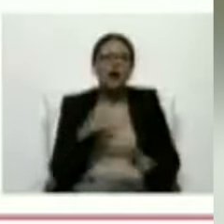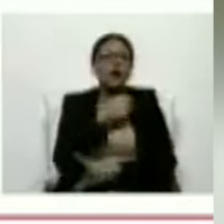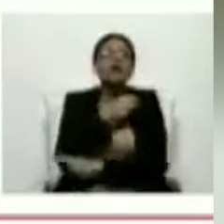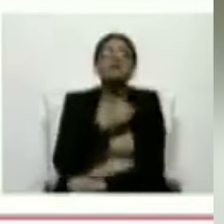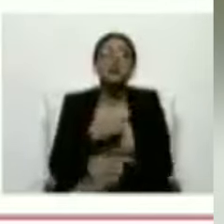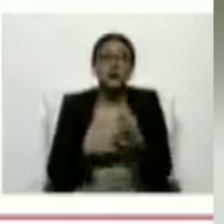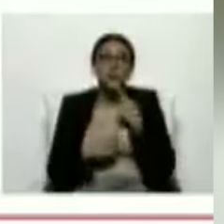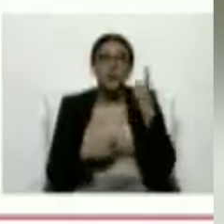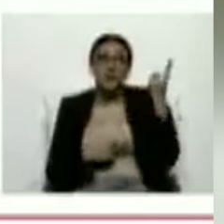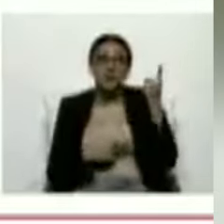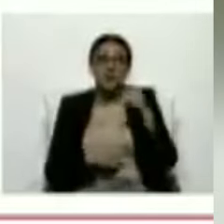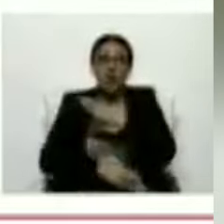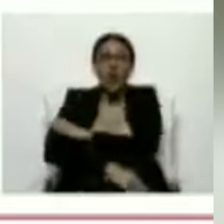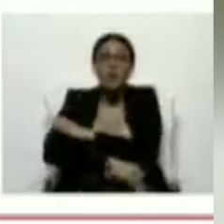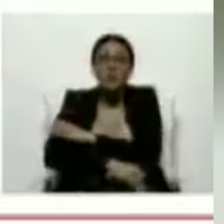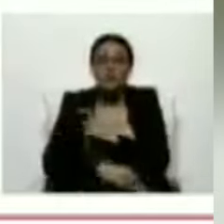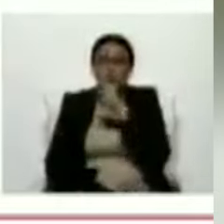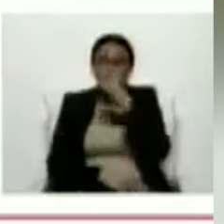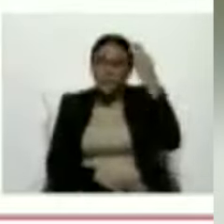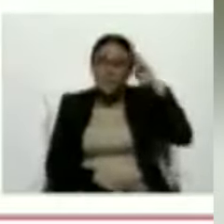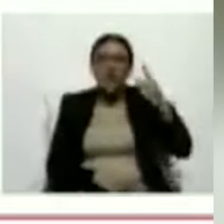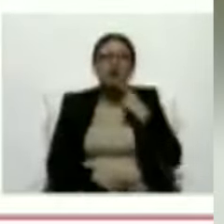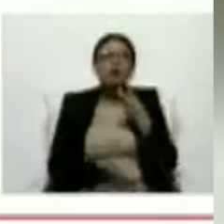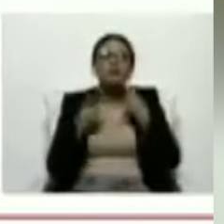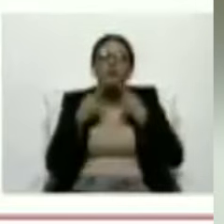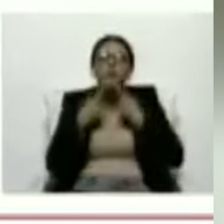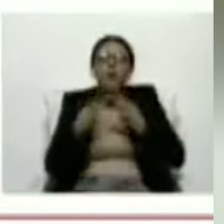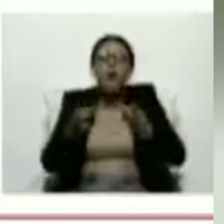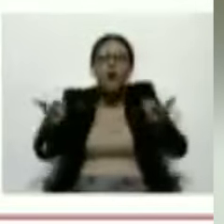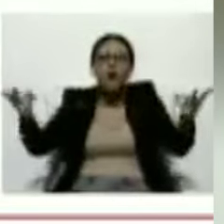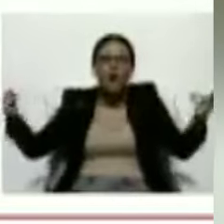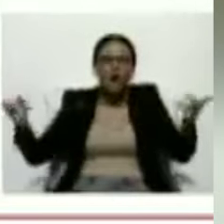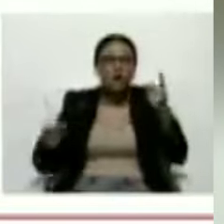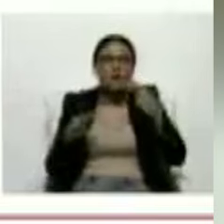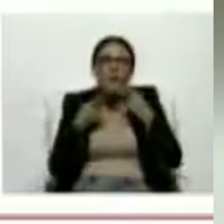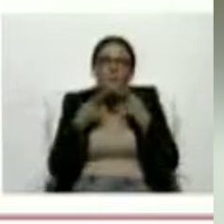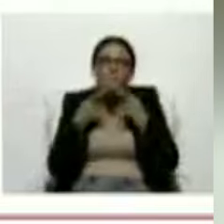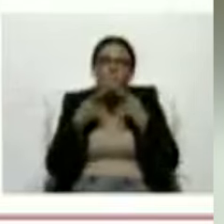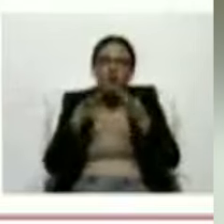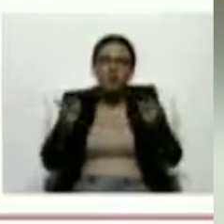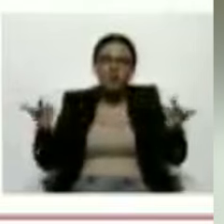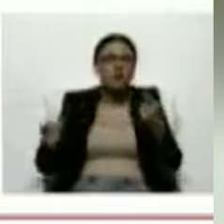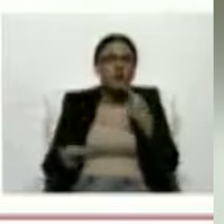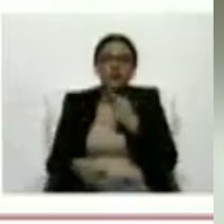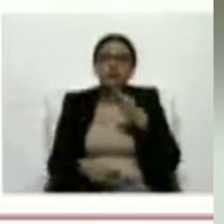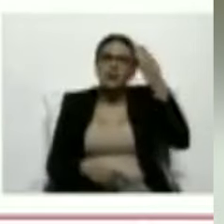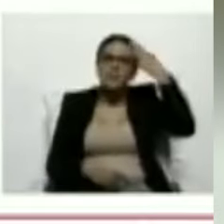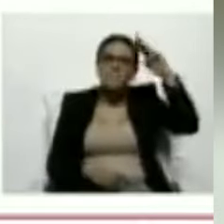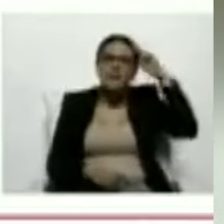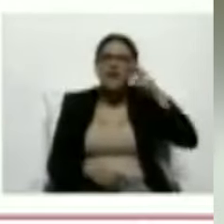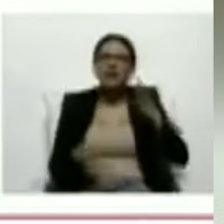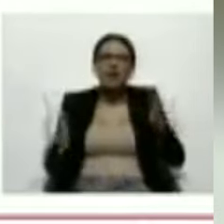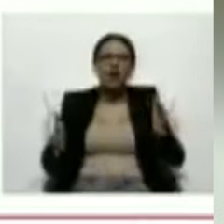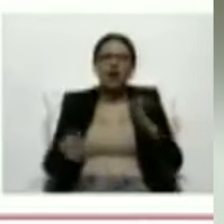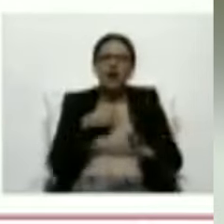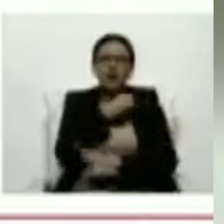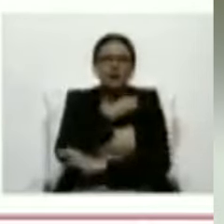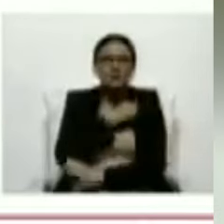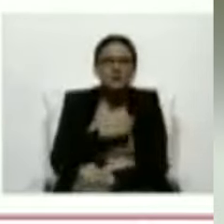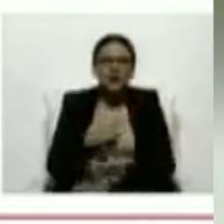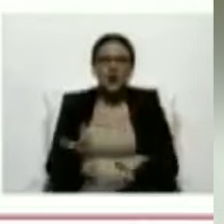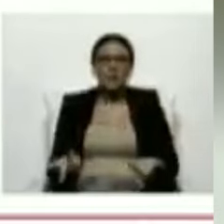de la derecha y los principales medios de comunicación españoles mexicanos el día de ayer Les recomiendo